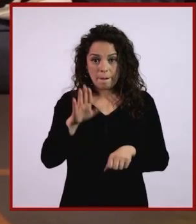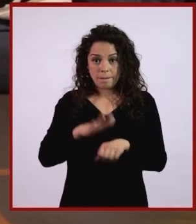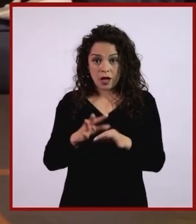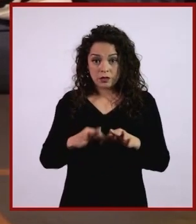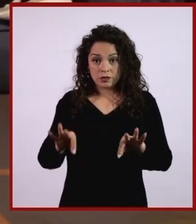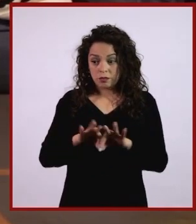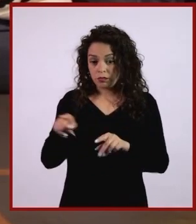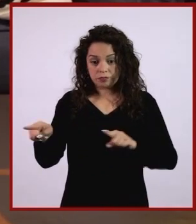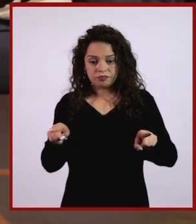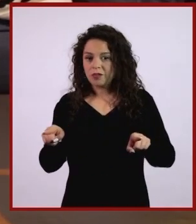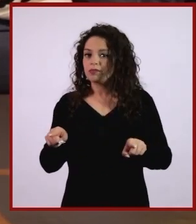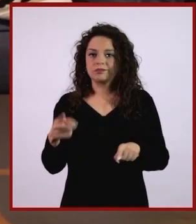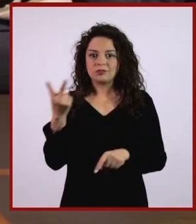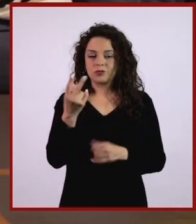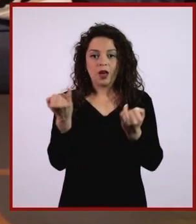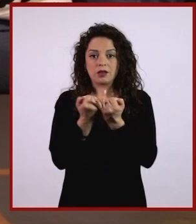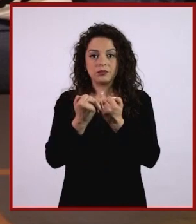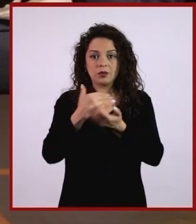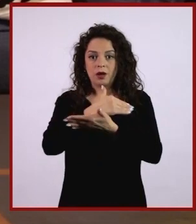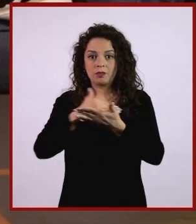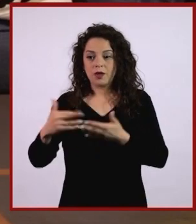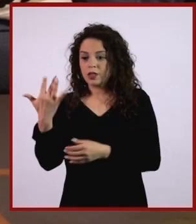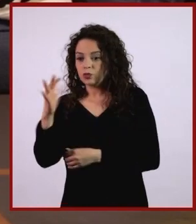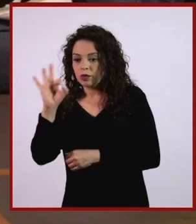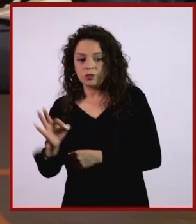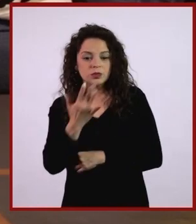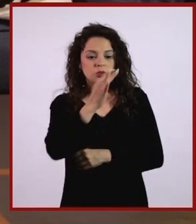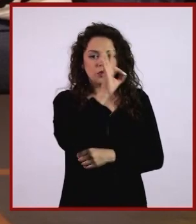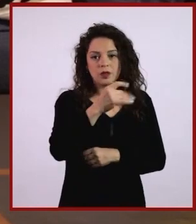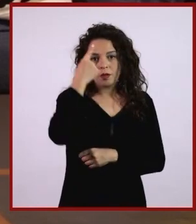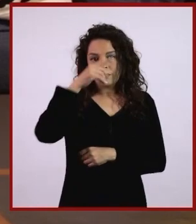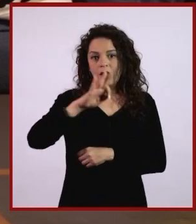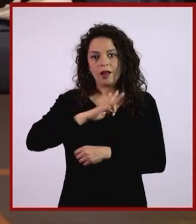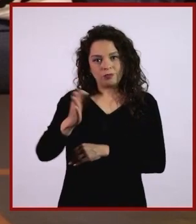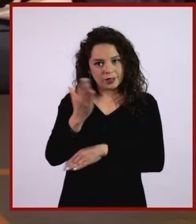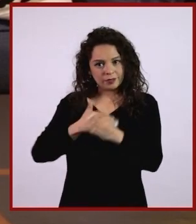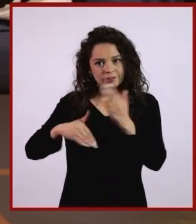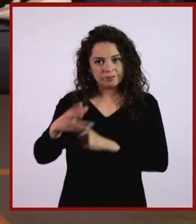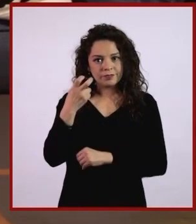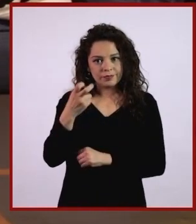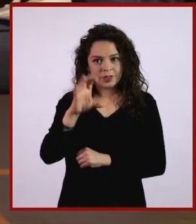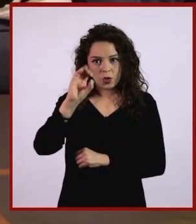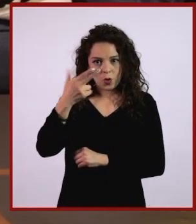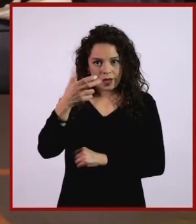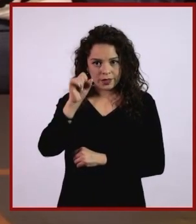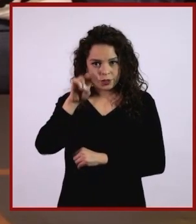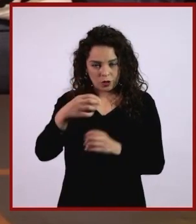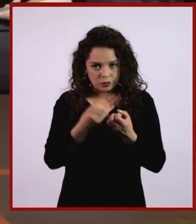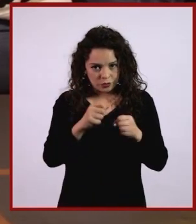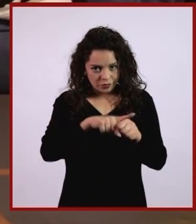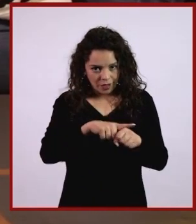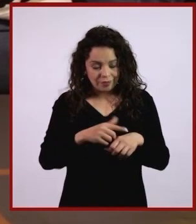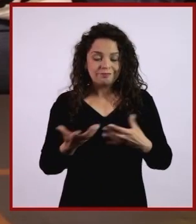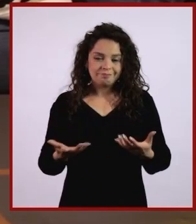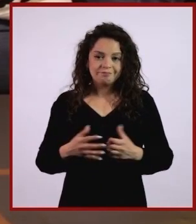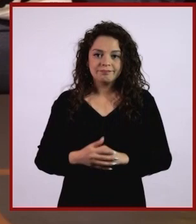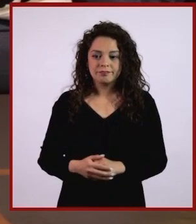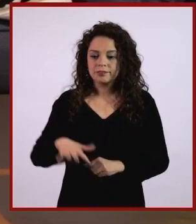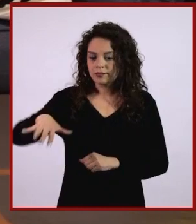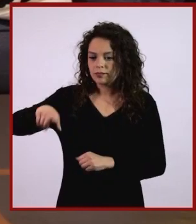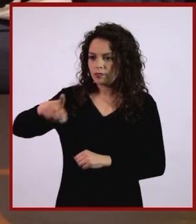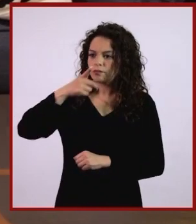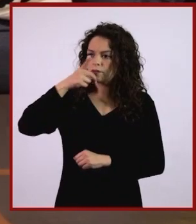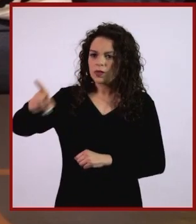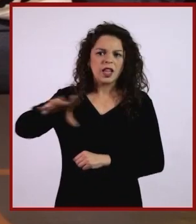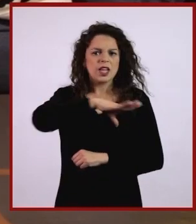un 50-50, ¿no? Es ir trabajando en conjunto para poder llegar a una cohesión social. Y justo hace rato mencionabas que los modelos no